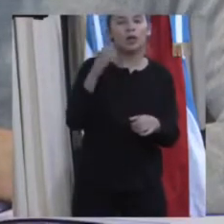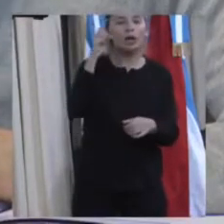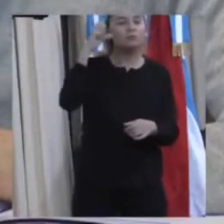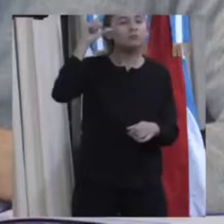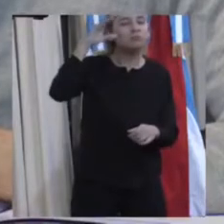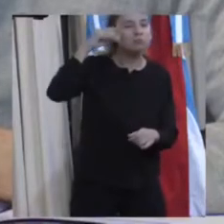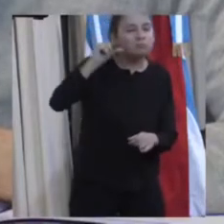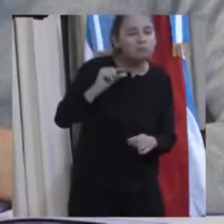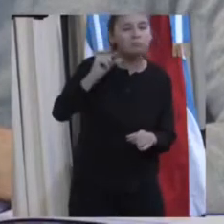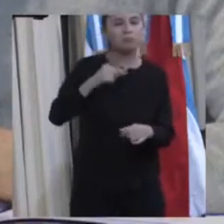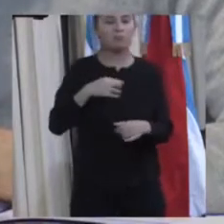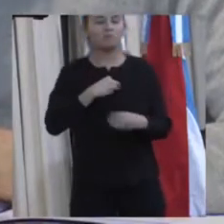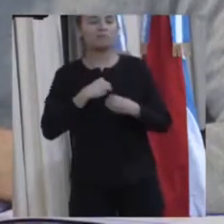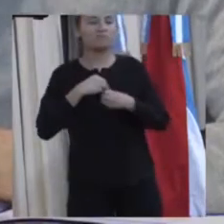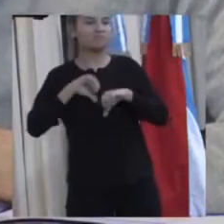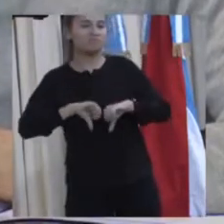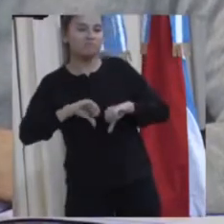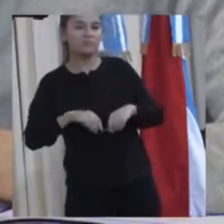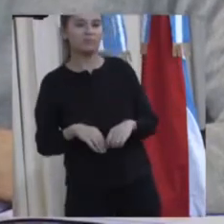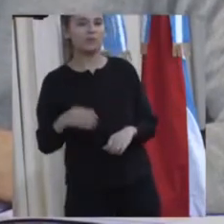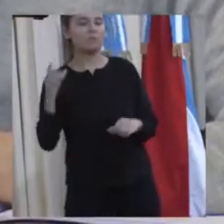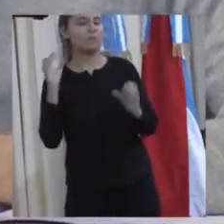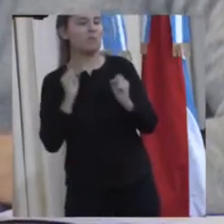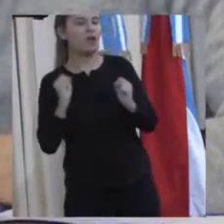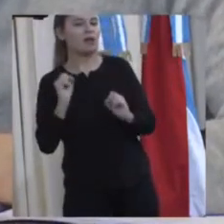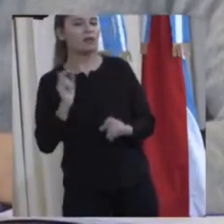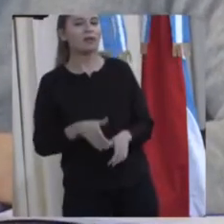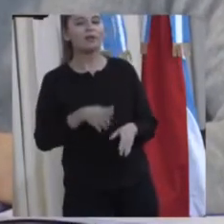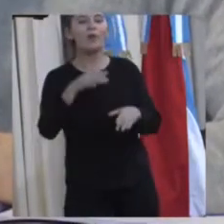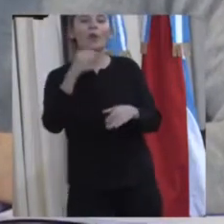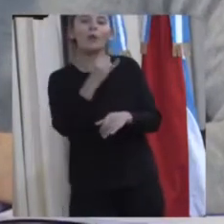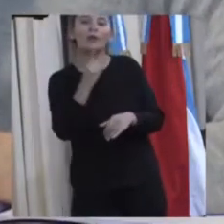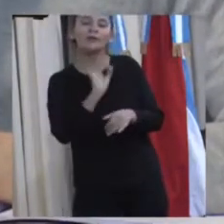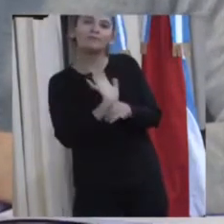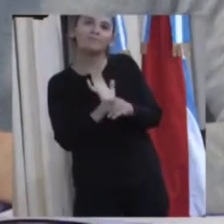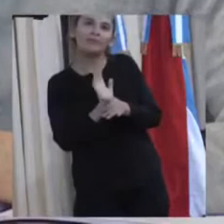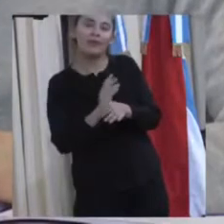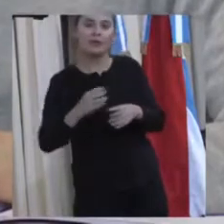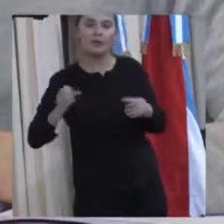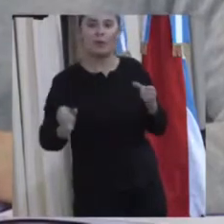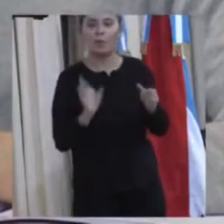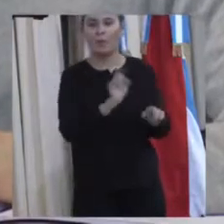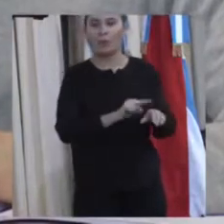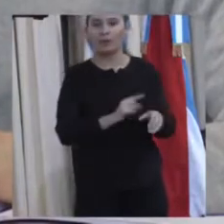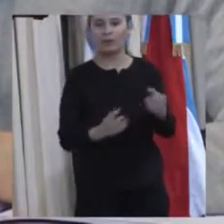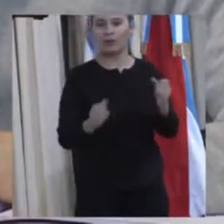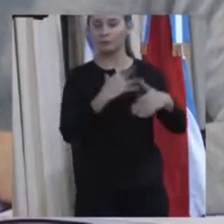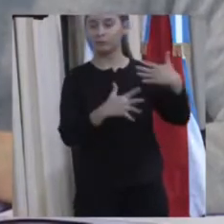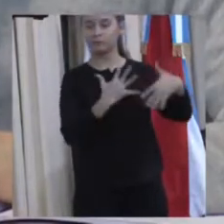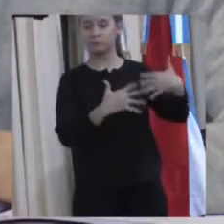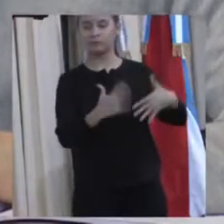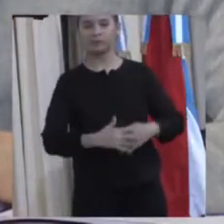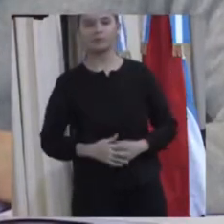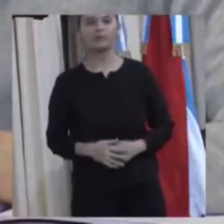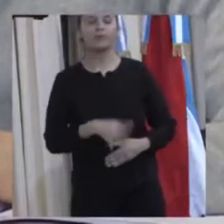los insensibles, de los tiranos, a la universidad como cuna de la barbarie. El manifiesto es un texto